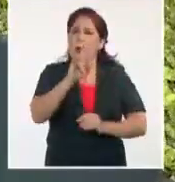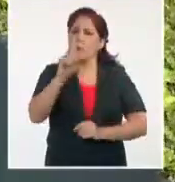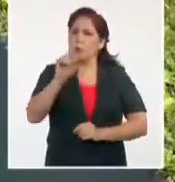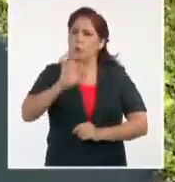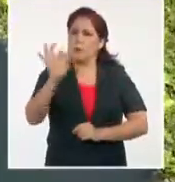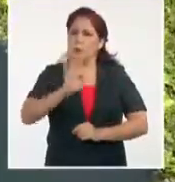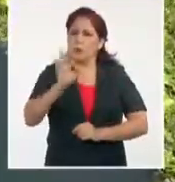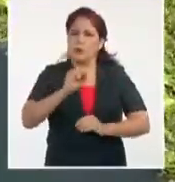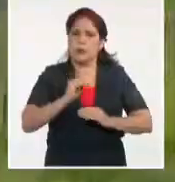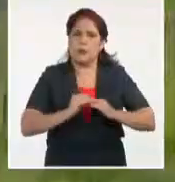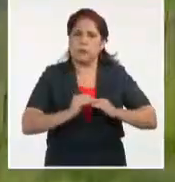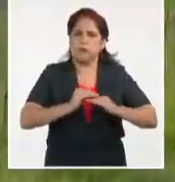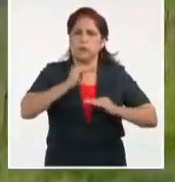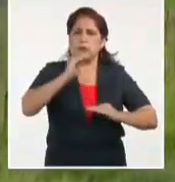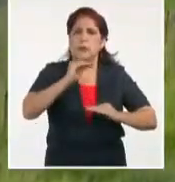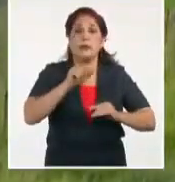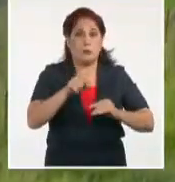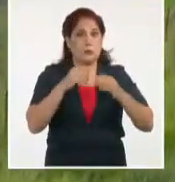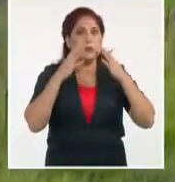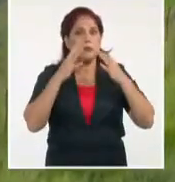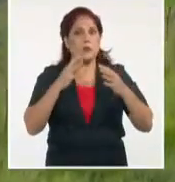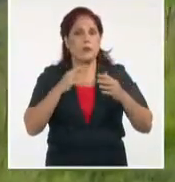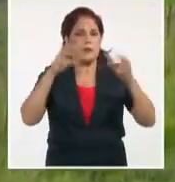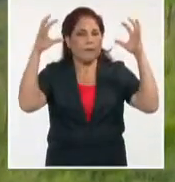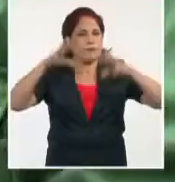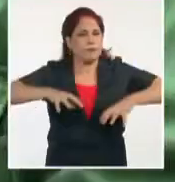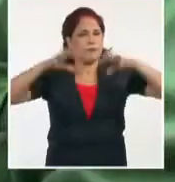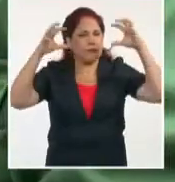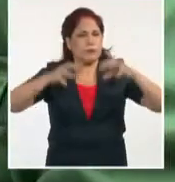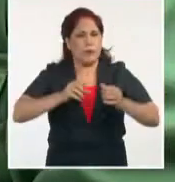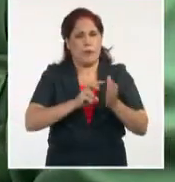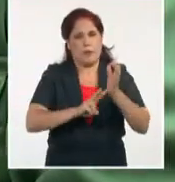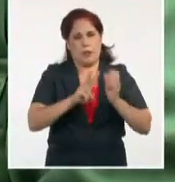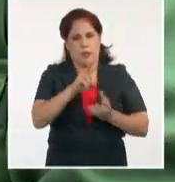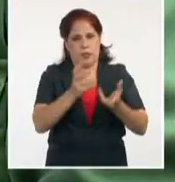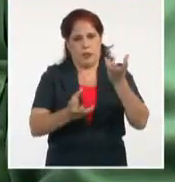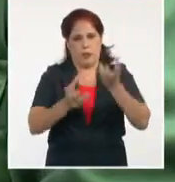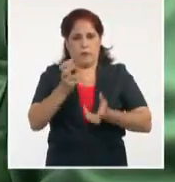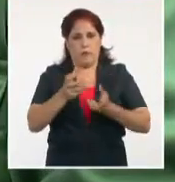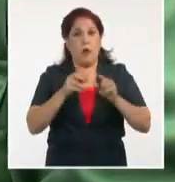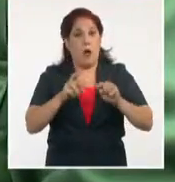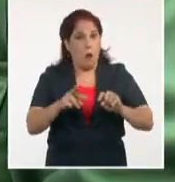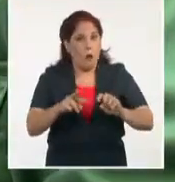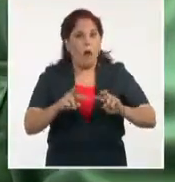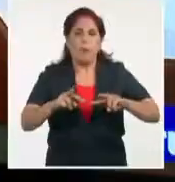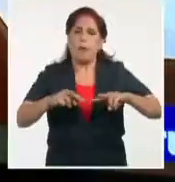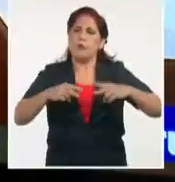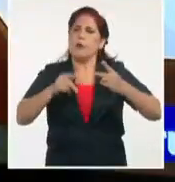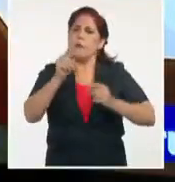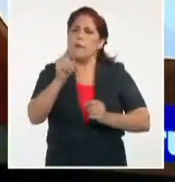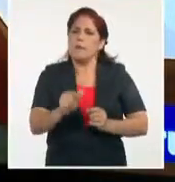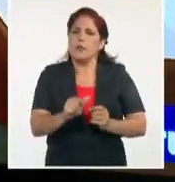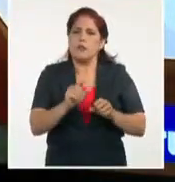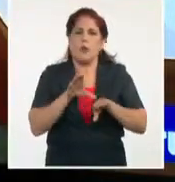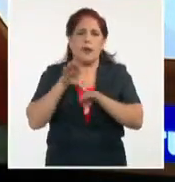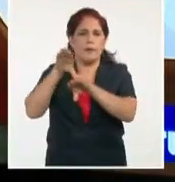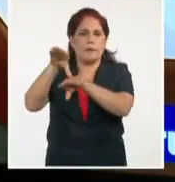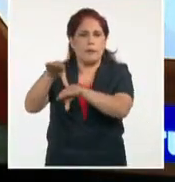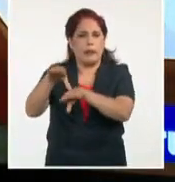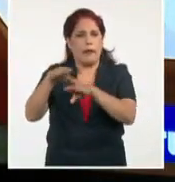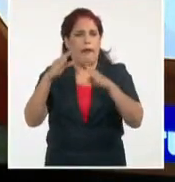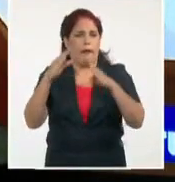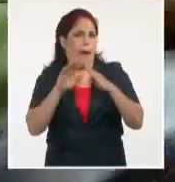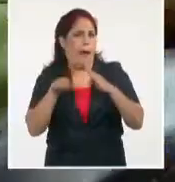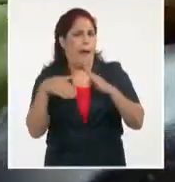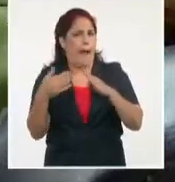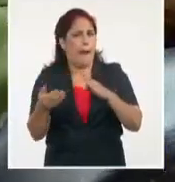llenado. Son saldos del paso de Elsa por Cienfuegos. El regreso seguro de quienes se protegieron en casas de vecinos y amigos o en